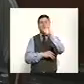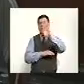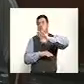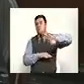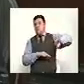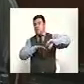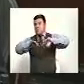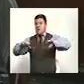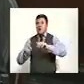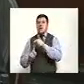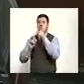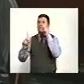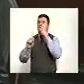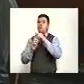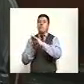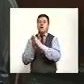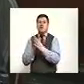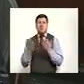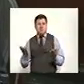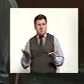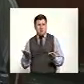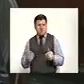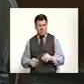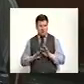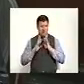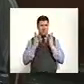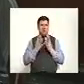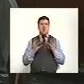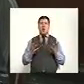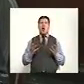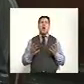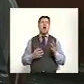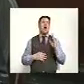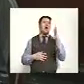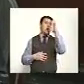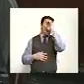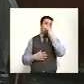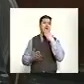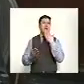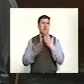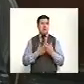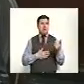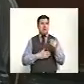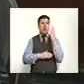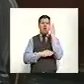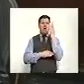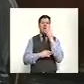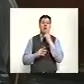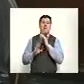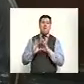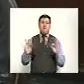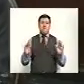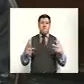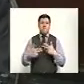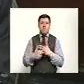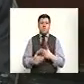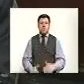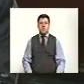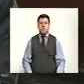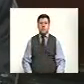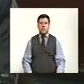la Jurisdicción Especial de Paz. Pero a este Congreso le quedó bien claro, gracias a las exposiciones.